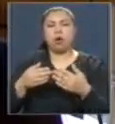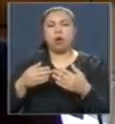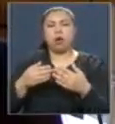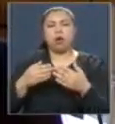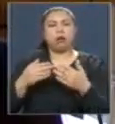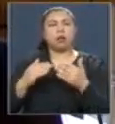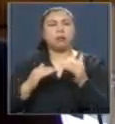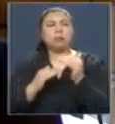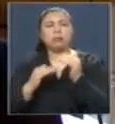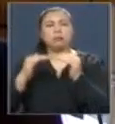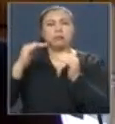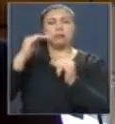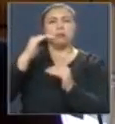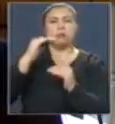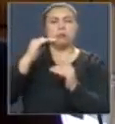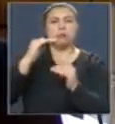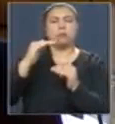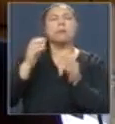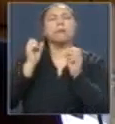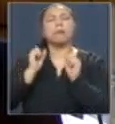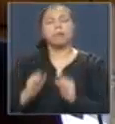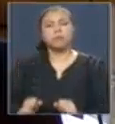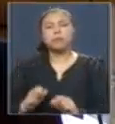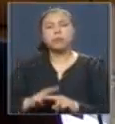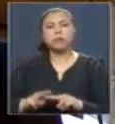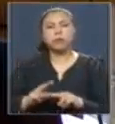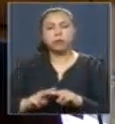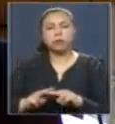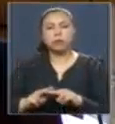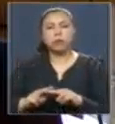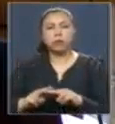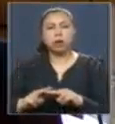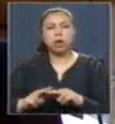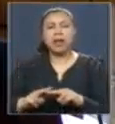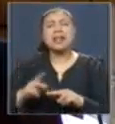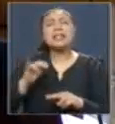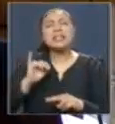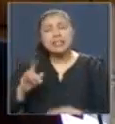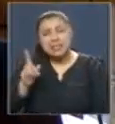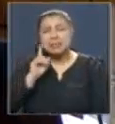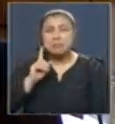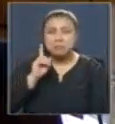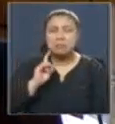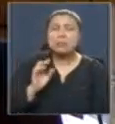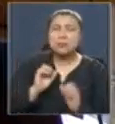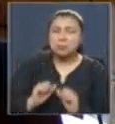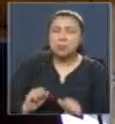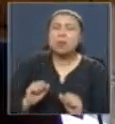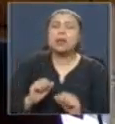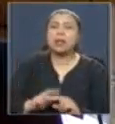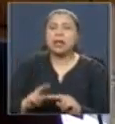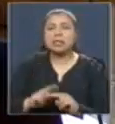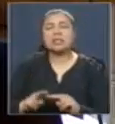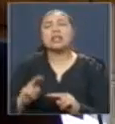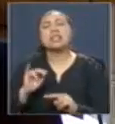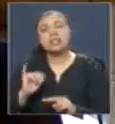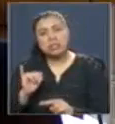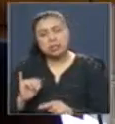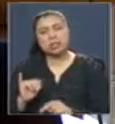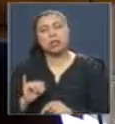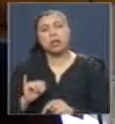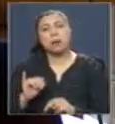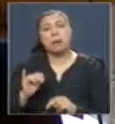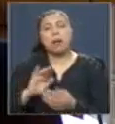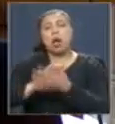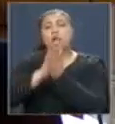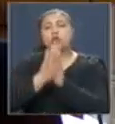desigual. ¿Se puede hacer el ejercicio retórico y mentiroso? Sí se puede hacer, se ha hecho. Todo